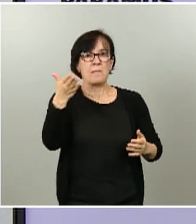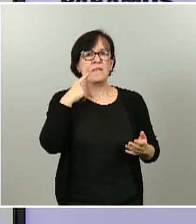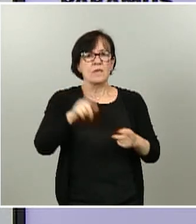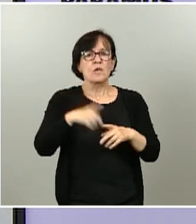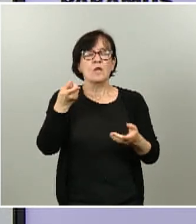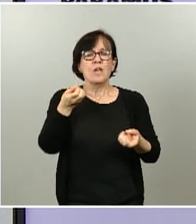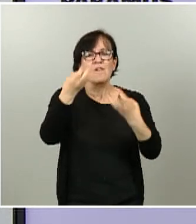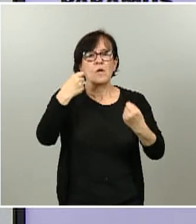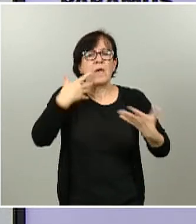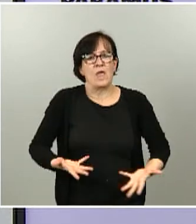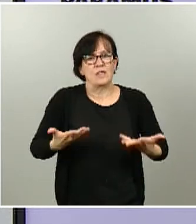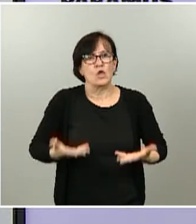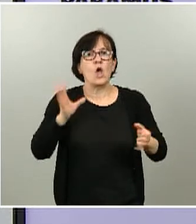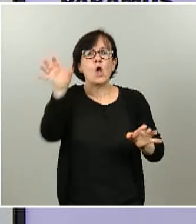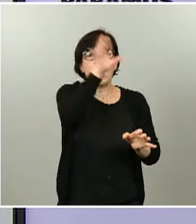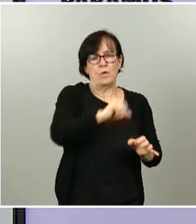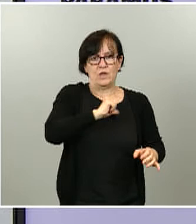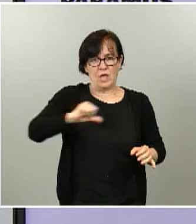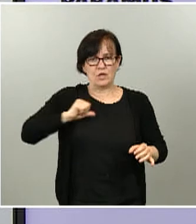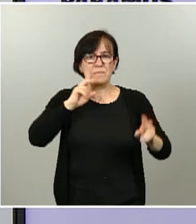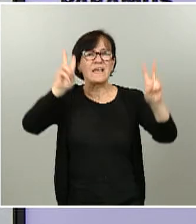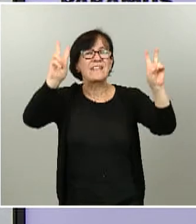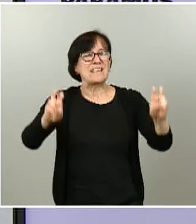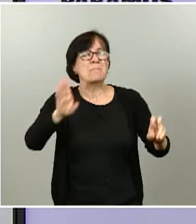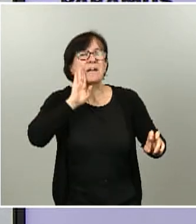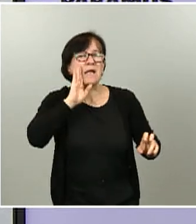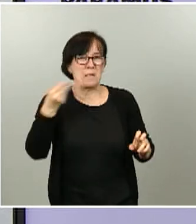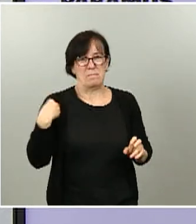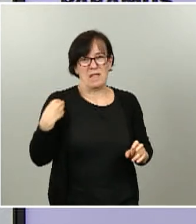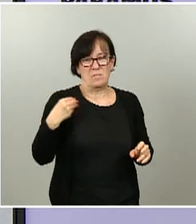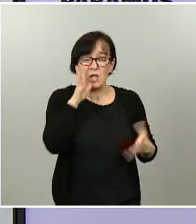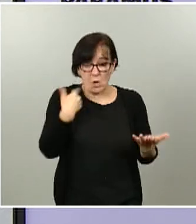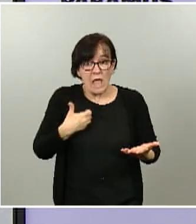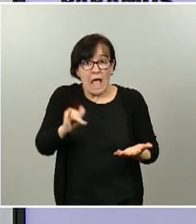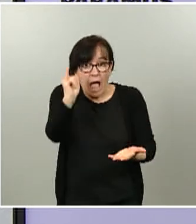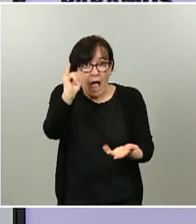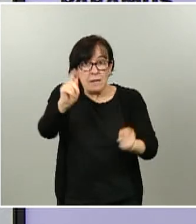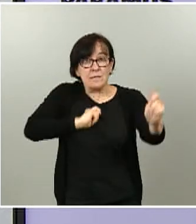las comunidades autónomas al respecto de la cuestión de pregunta, y cuando dispongamos de ella la